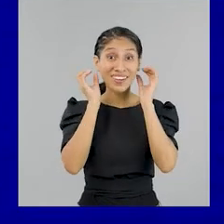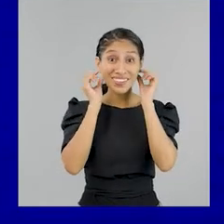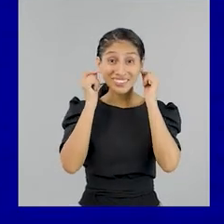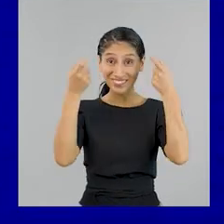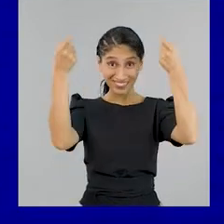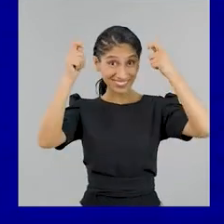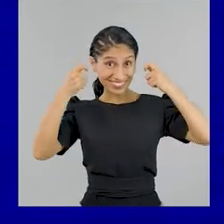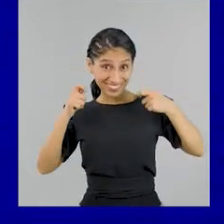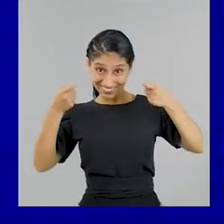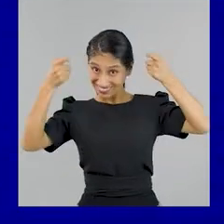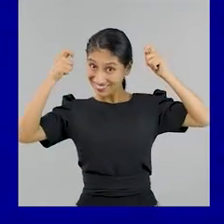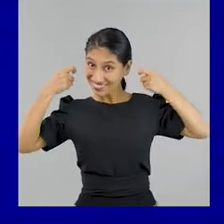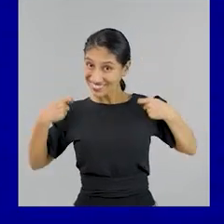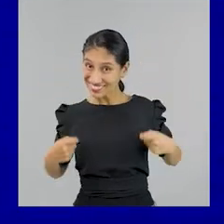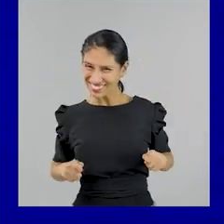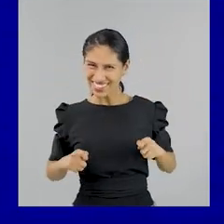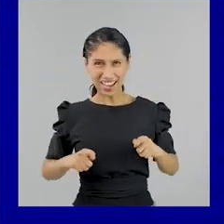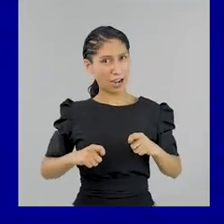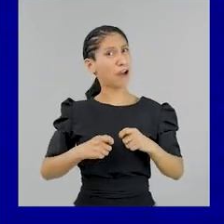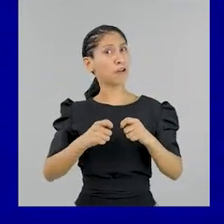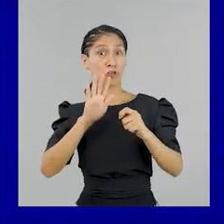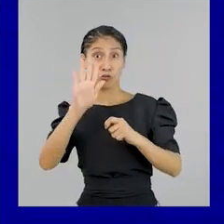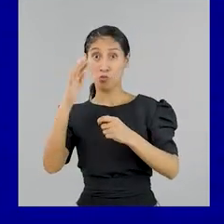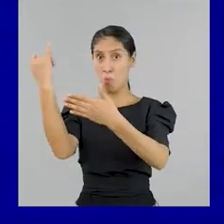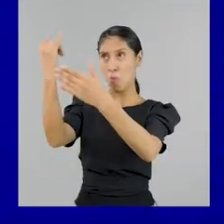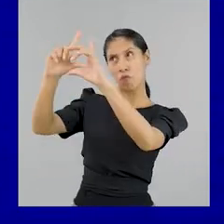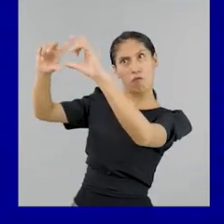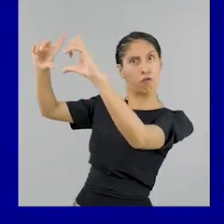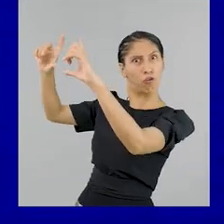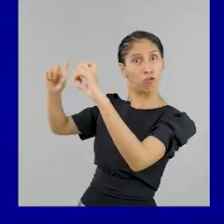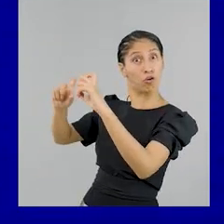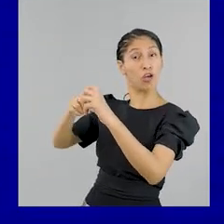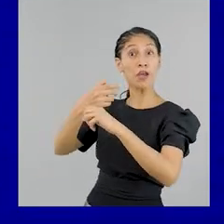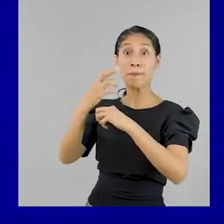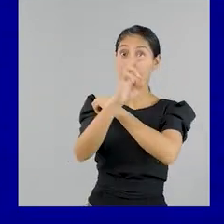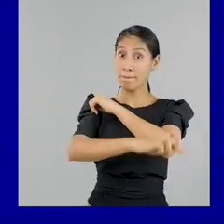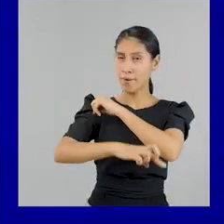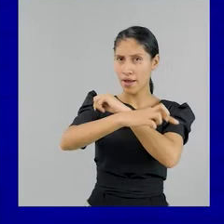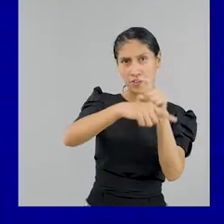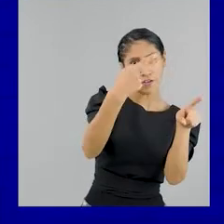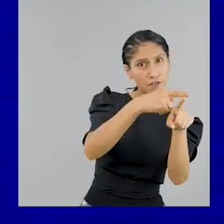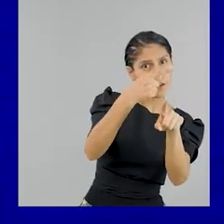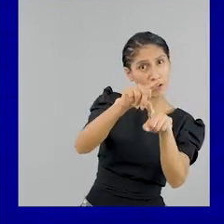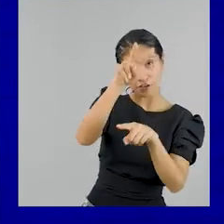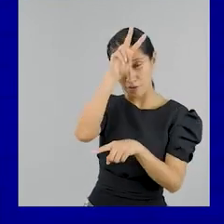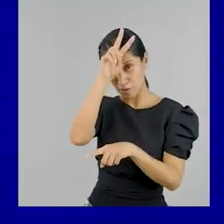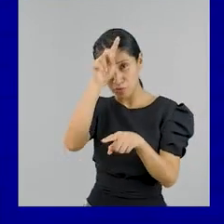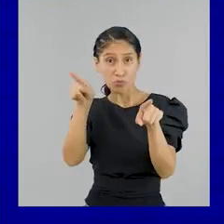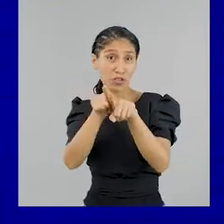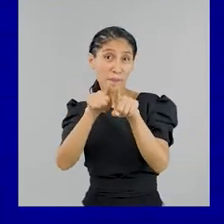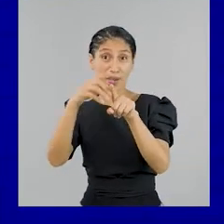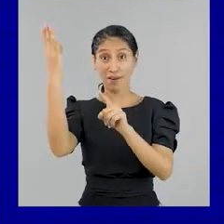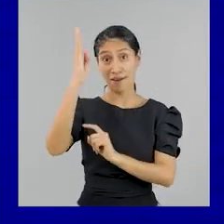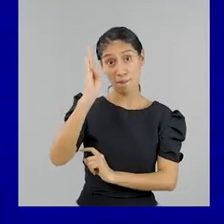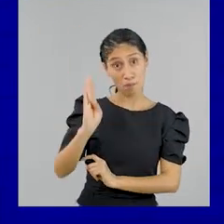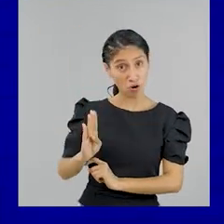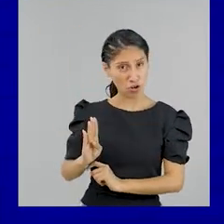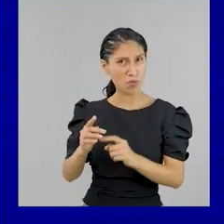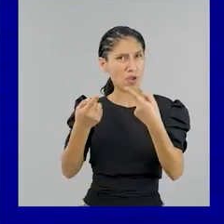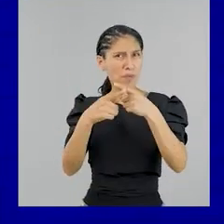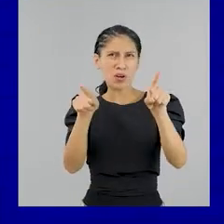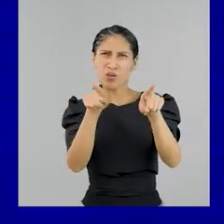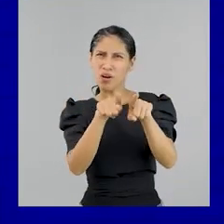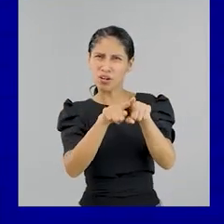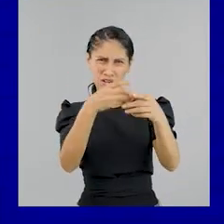Micaela Bastidas en el Perú y en Bolivia. Y muchas se pueden ver en el internet, pero la verdad es que